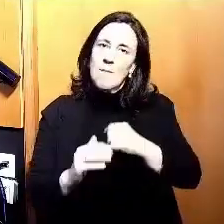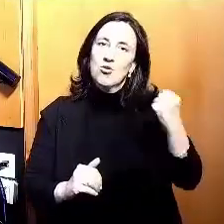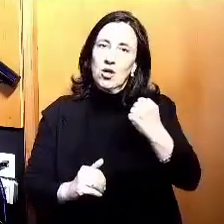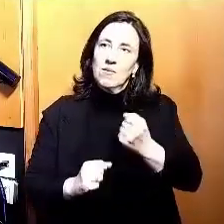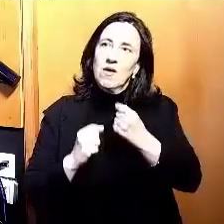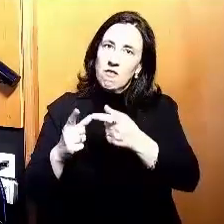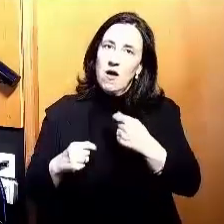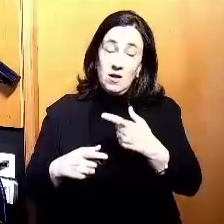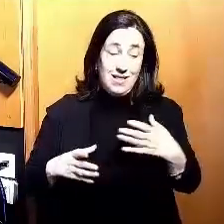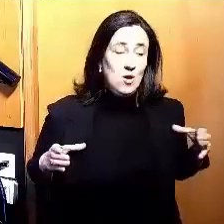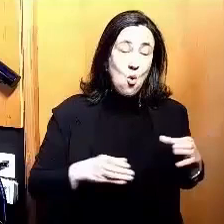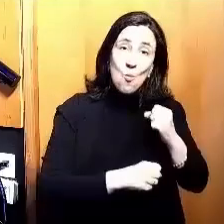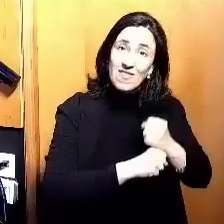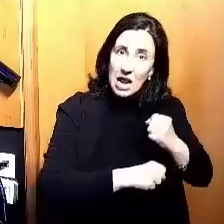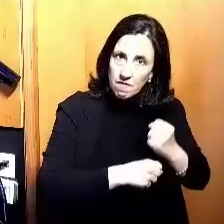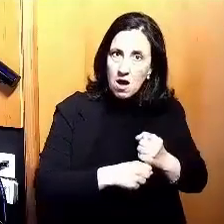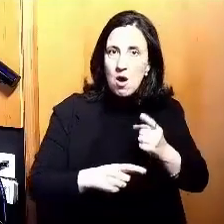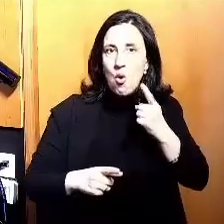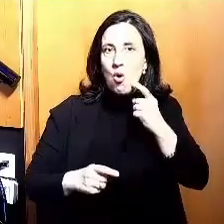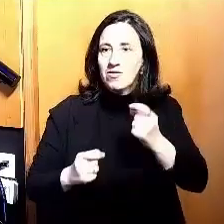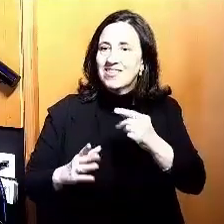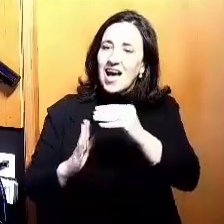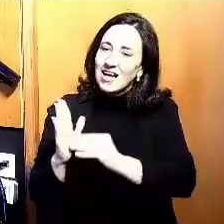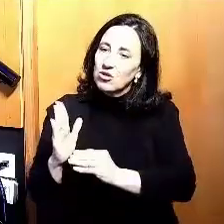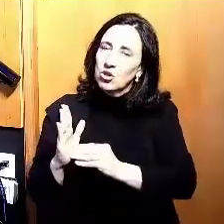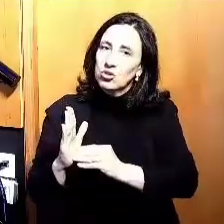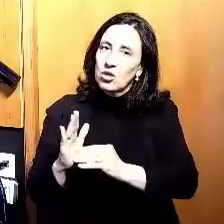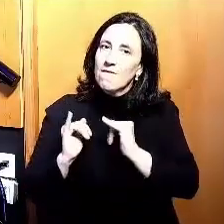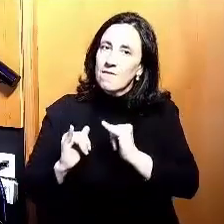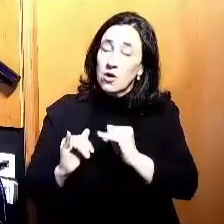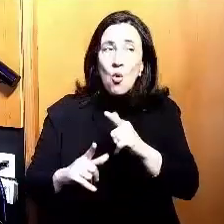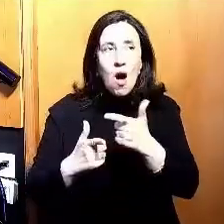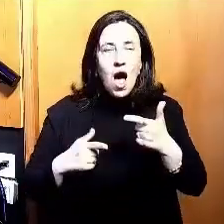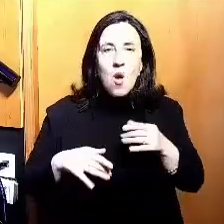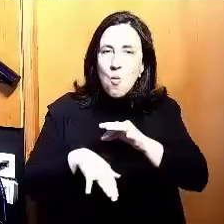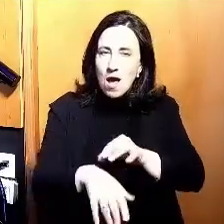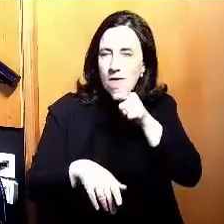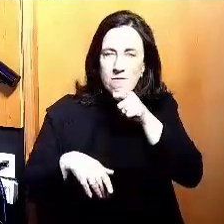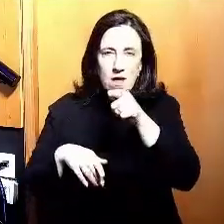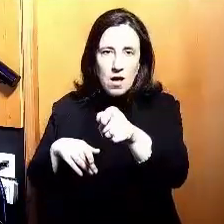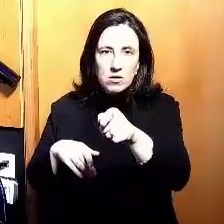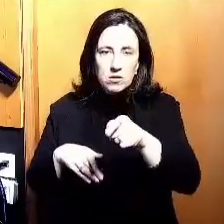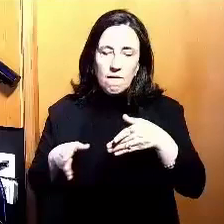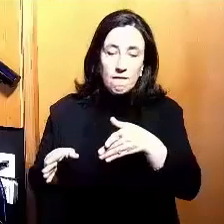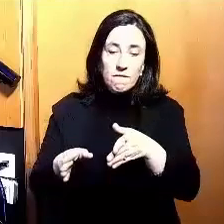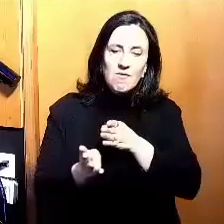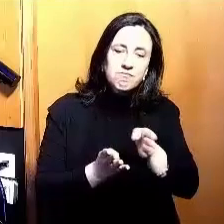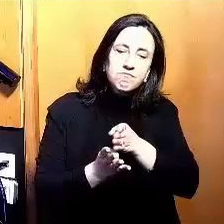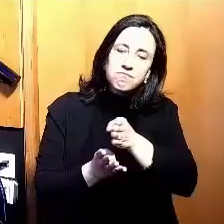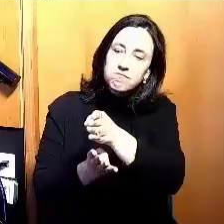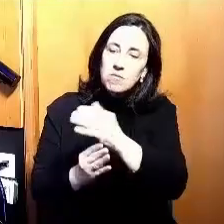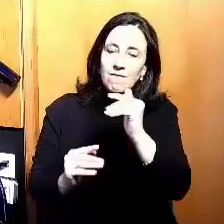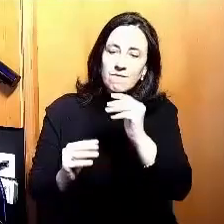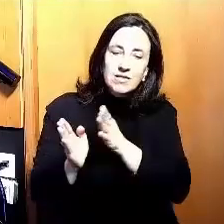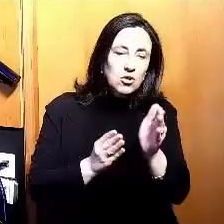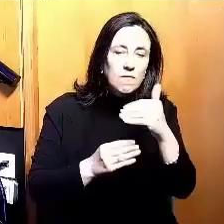en incidencia y en datos y en evidencia. Entonces, creo que no hay un camino lineal, sí hay muchas aristas por las que se puede ir